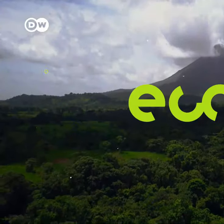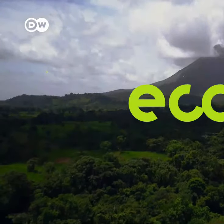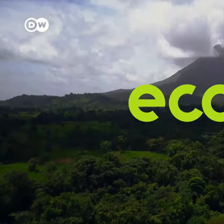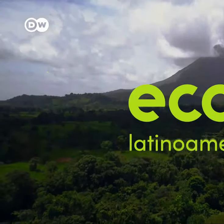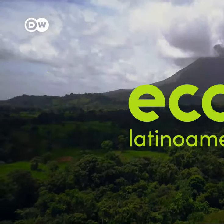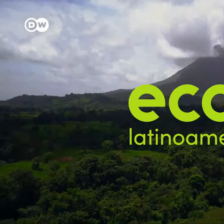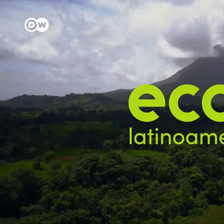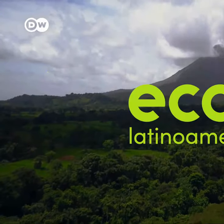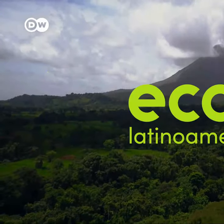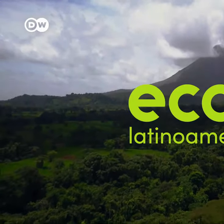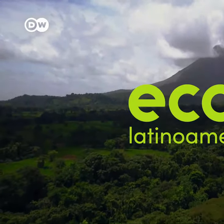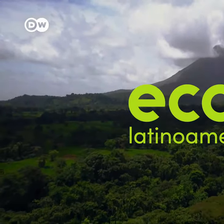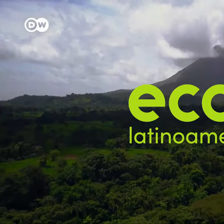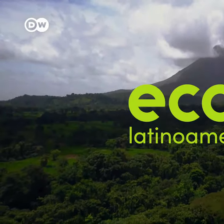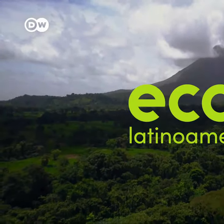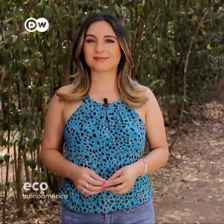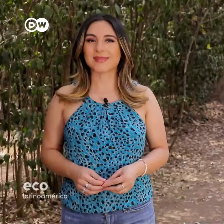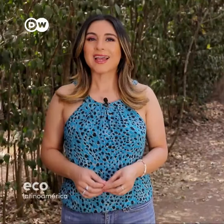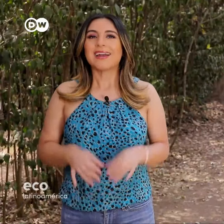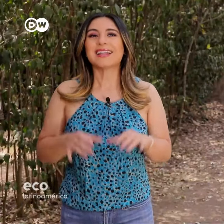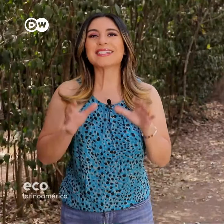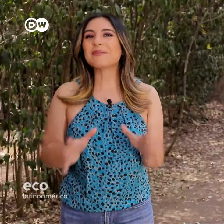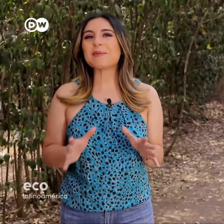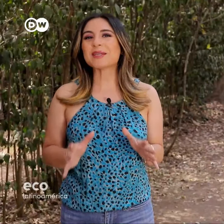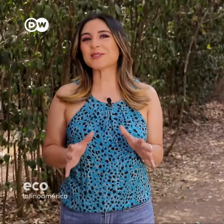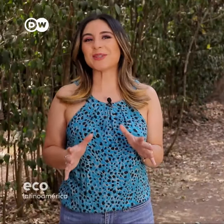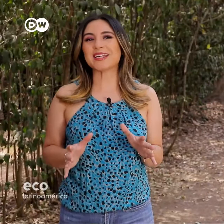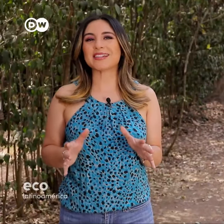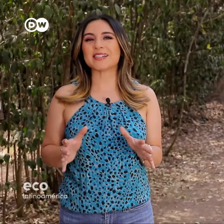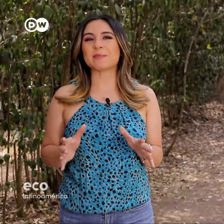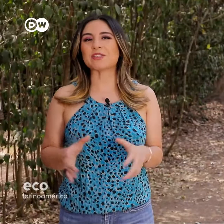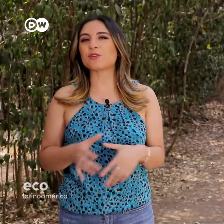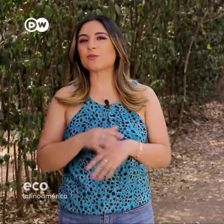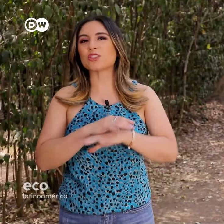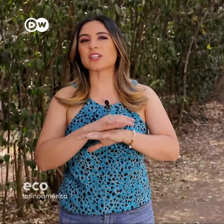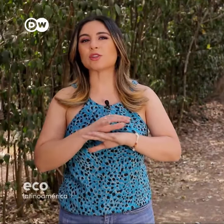La selva amazónica es el mayor bosque tropical.